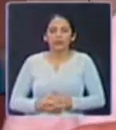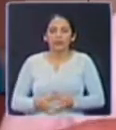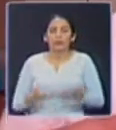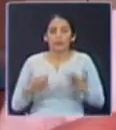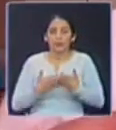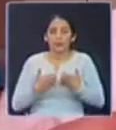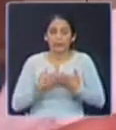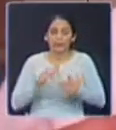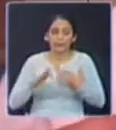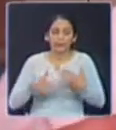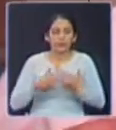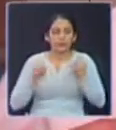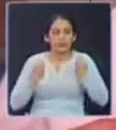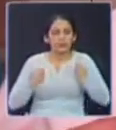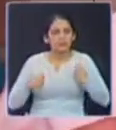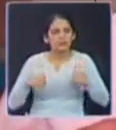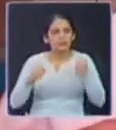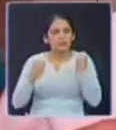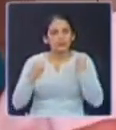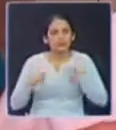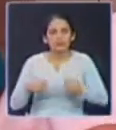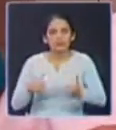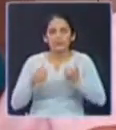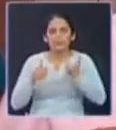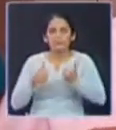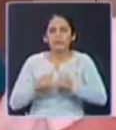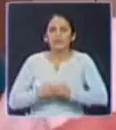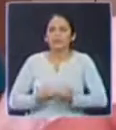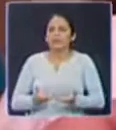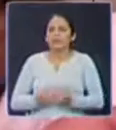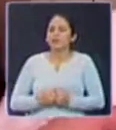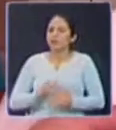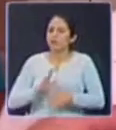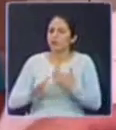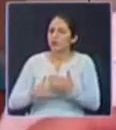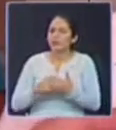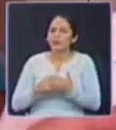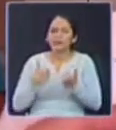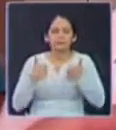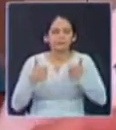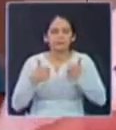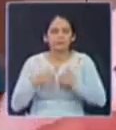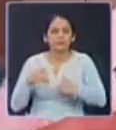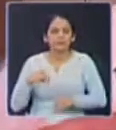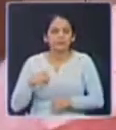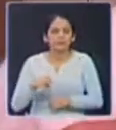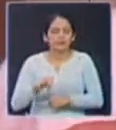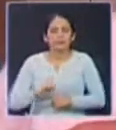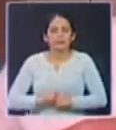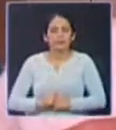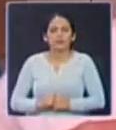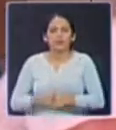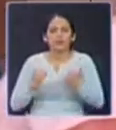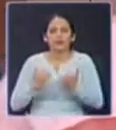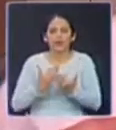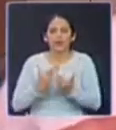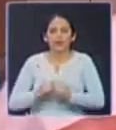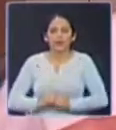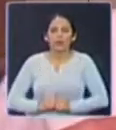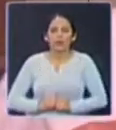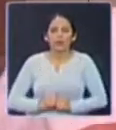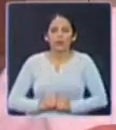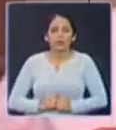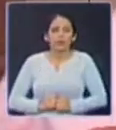ser competitivos, te exige pelear todo lo que juegues, así que nos va a demandar